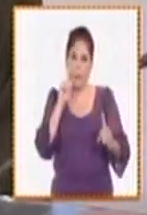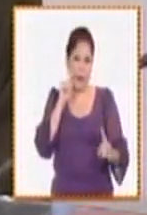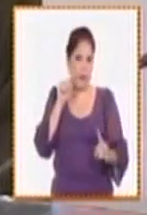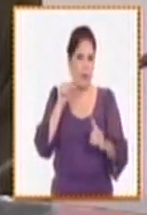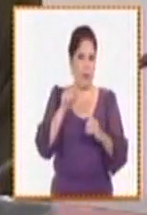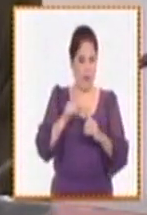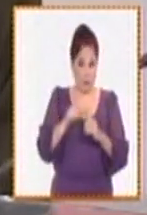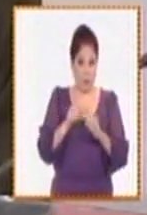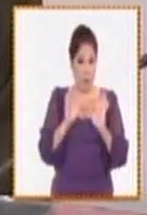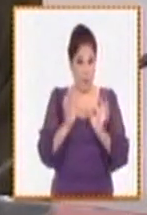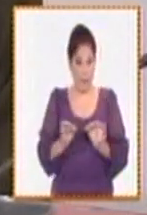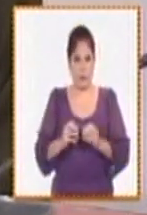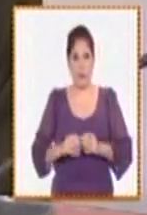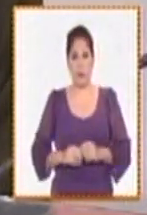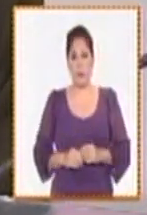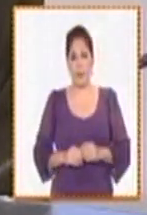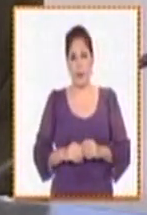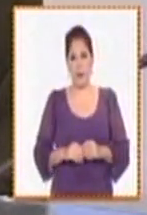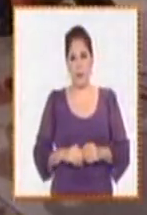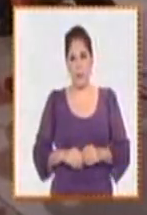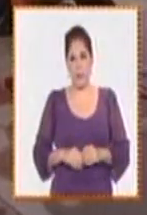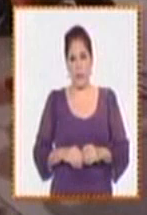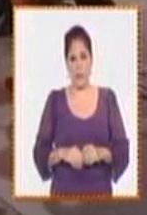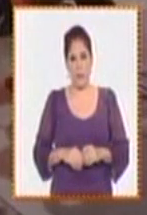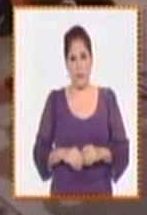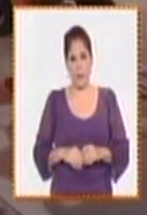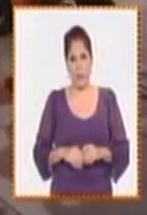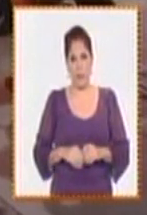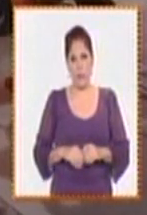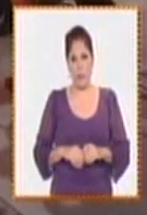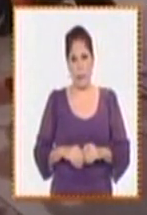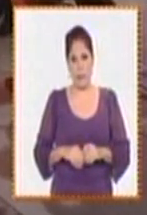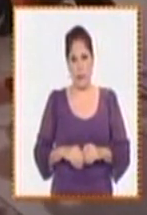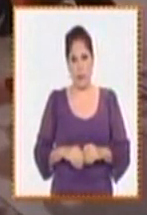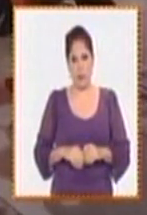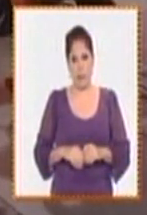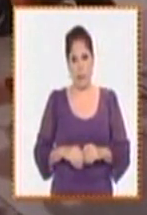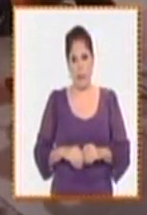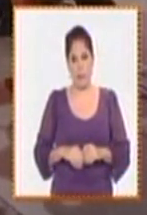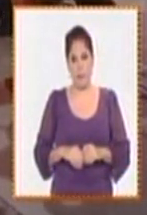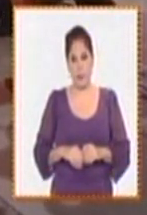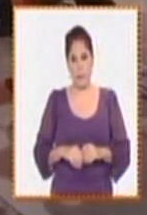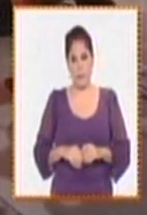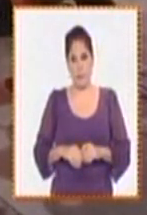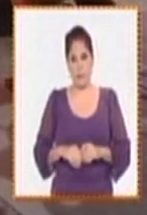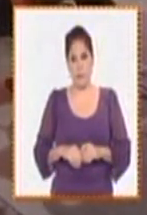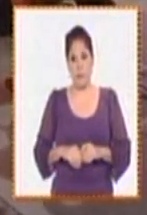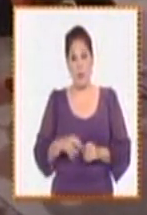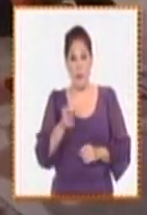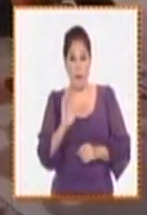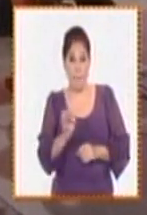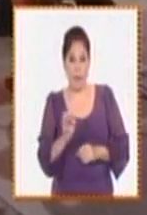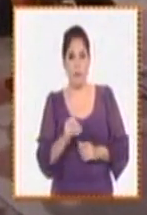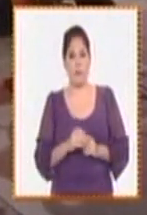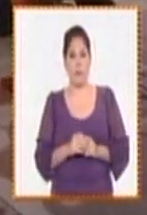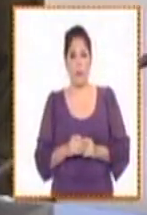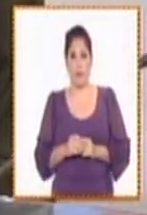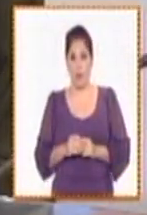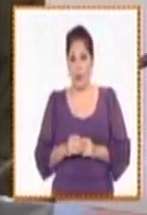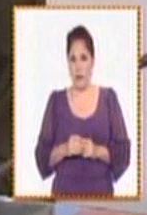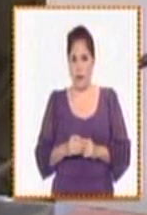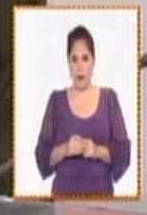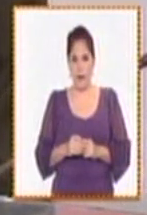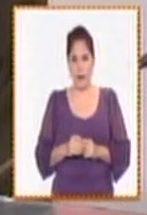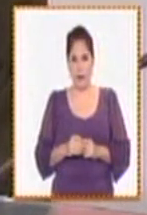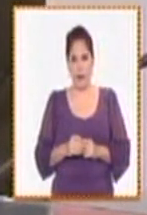que perseguimos en este sentido. Evitar sobre todo que se extienda ese tráfico, ese consumo, correcto, sobre todo en los más jóvenes. Sobre los más jóvenes. En